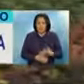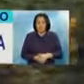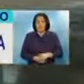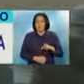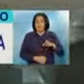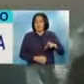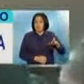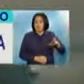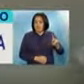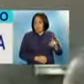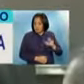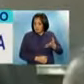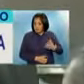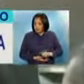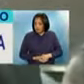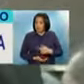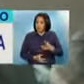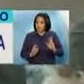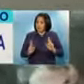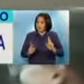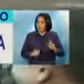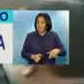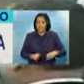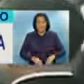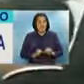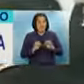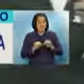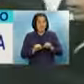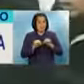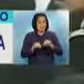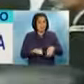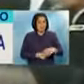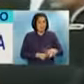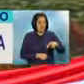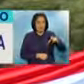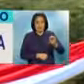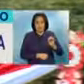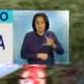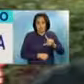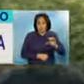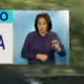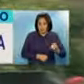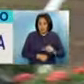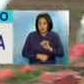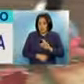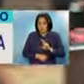Pedro Pablo Kuczynski le dio suerte al caballo de Paolo Guerrero.